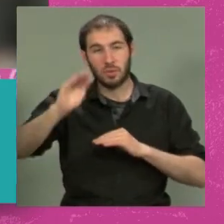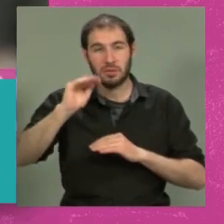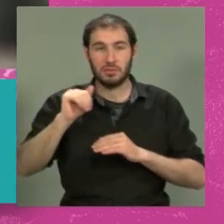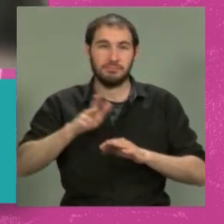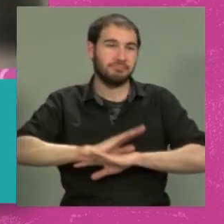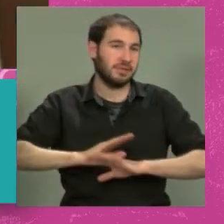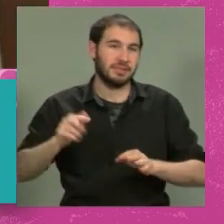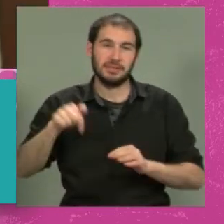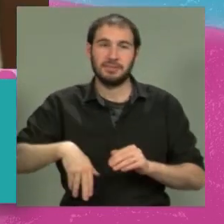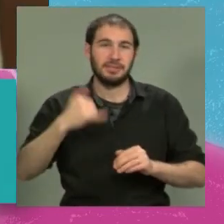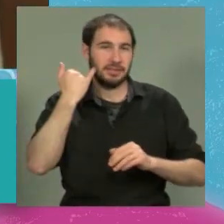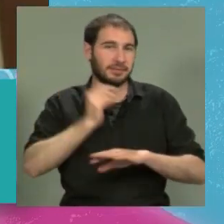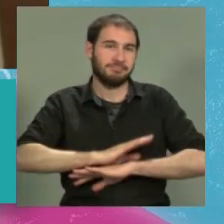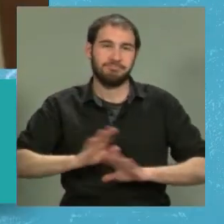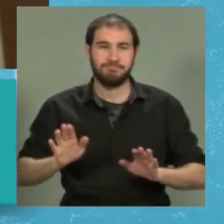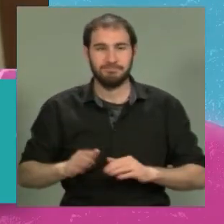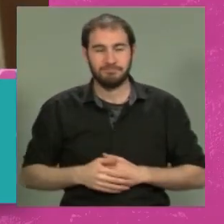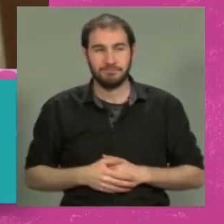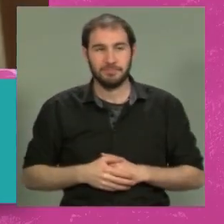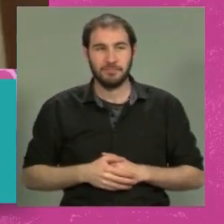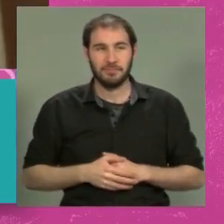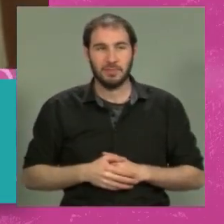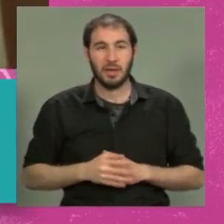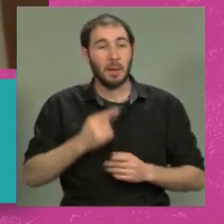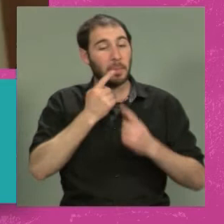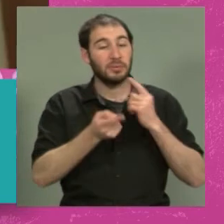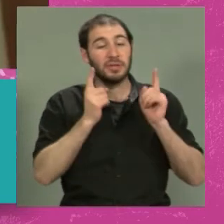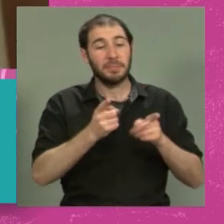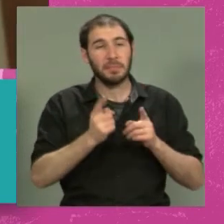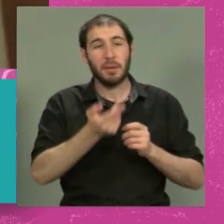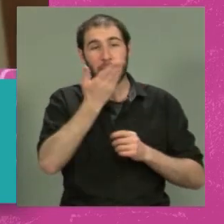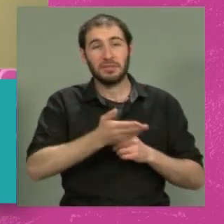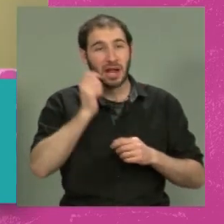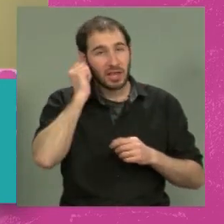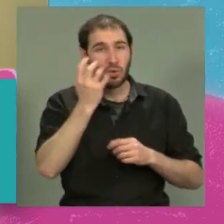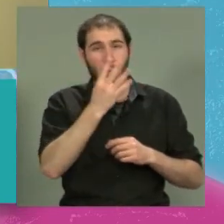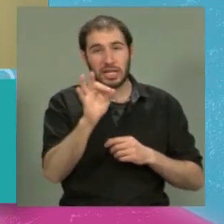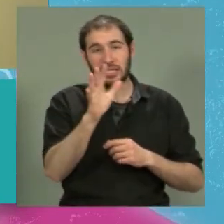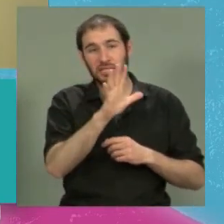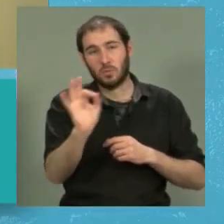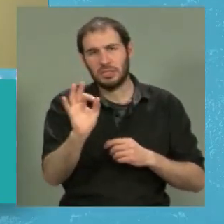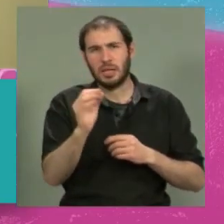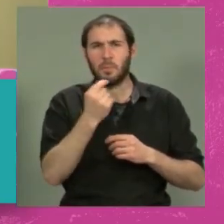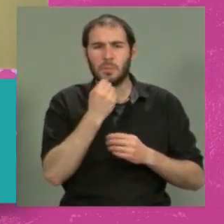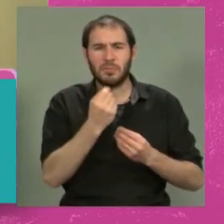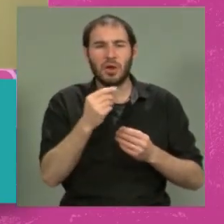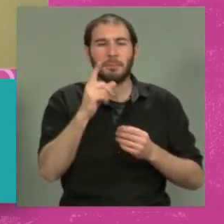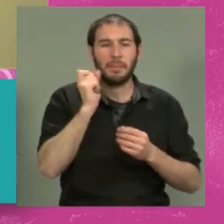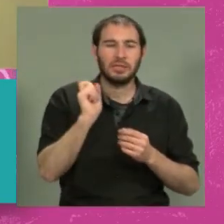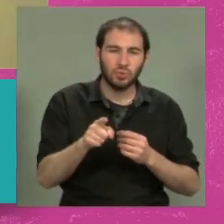basta, llegué, perfecto. La misma encuesta se le hicieron a personas de 40, 50 años. ¿Qué pasa si su